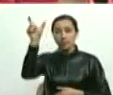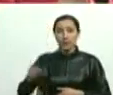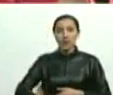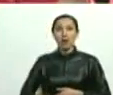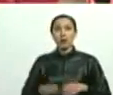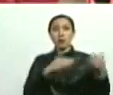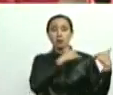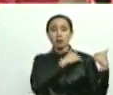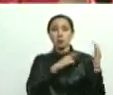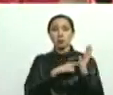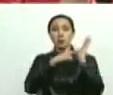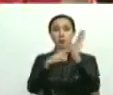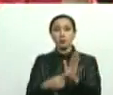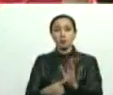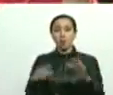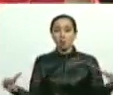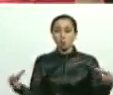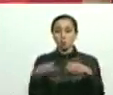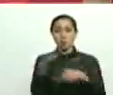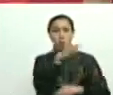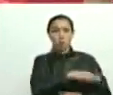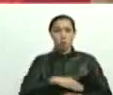gran aplauso a esta comisión electoral.